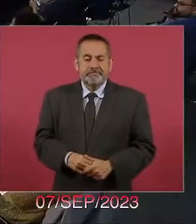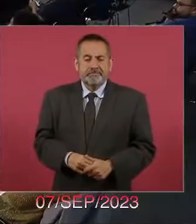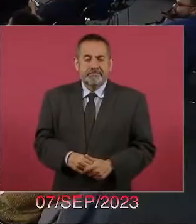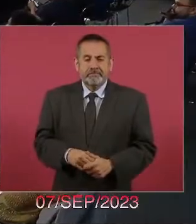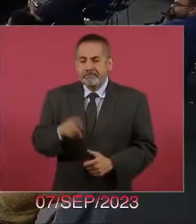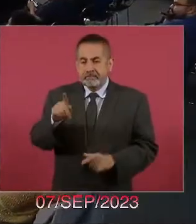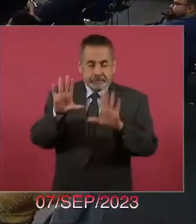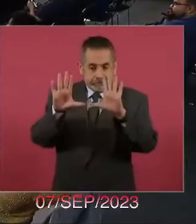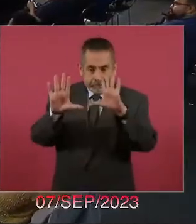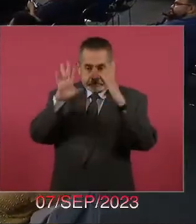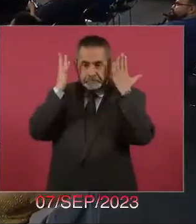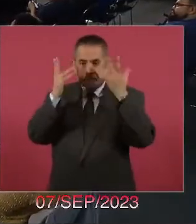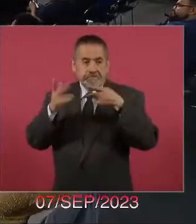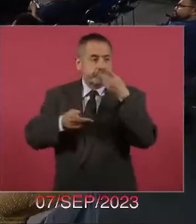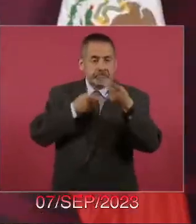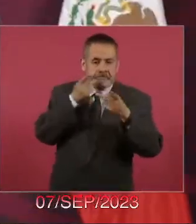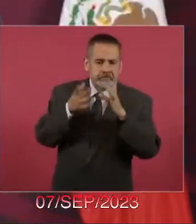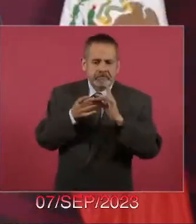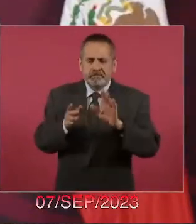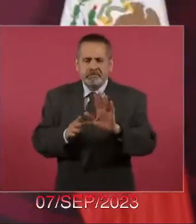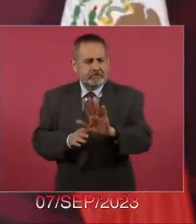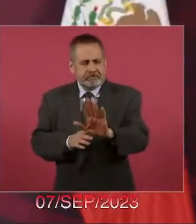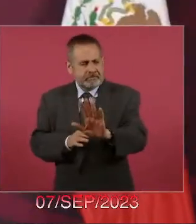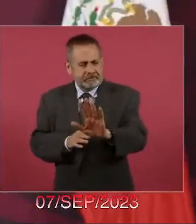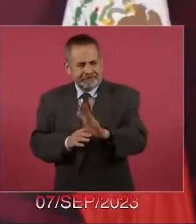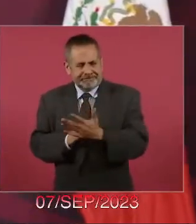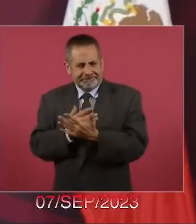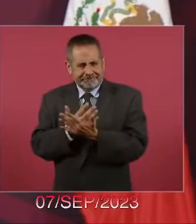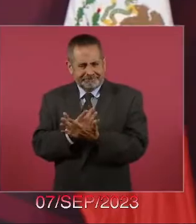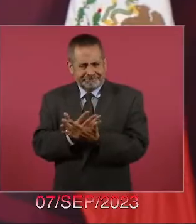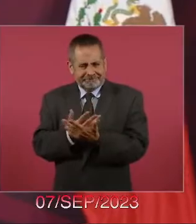adelantar nada, hay que esperar.